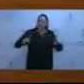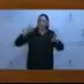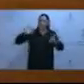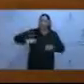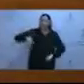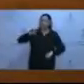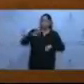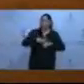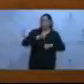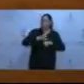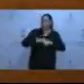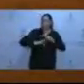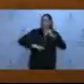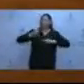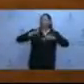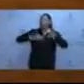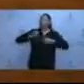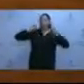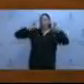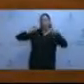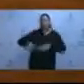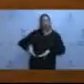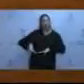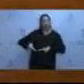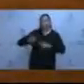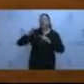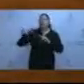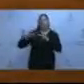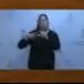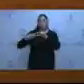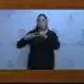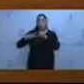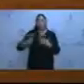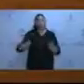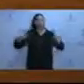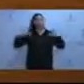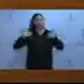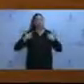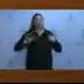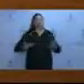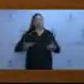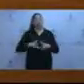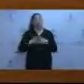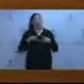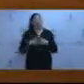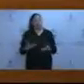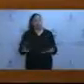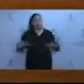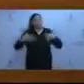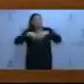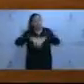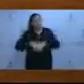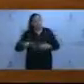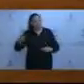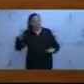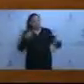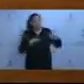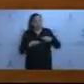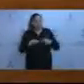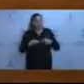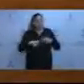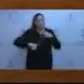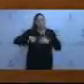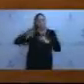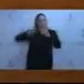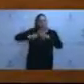dejar la obra, so pena de claudicar la sociedad mixta y atender a una revisión de precios que no solamente